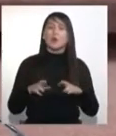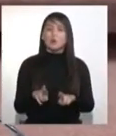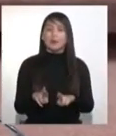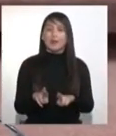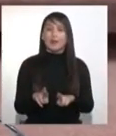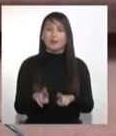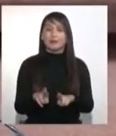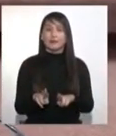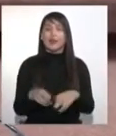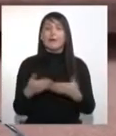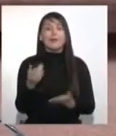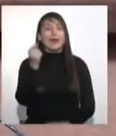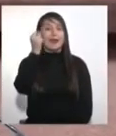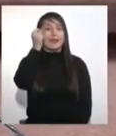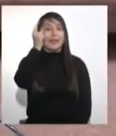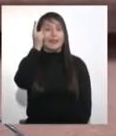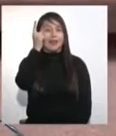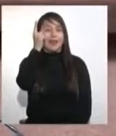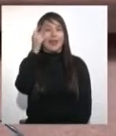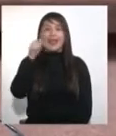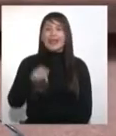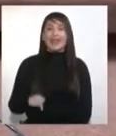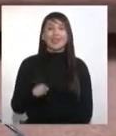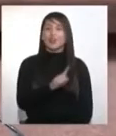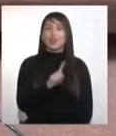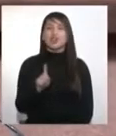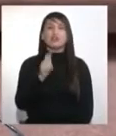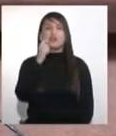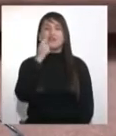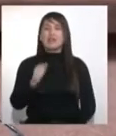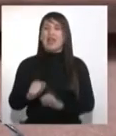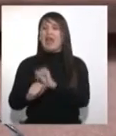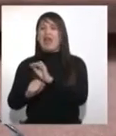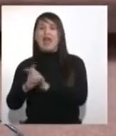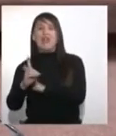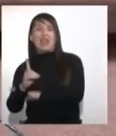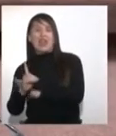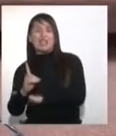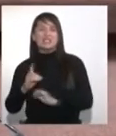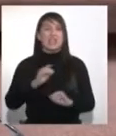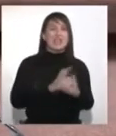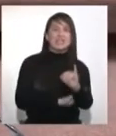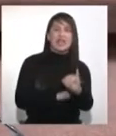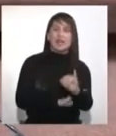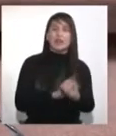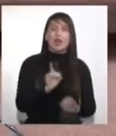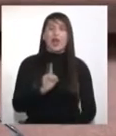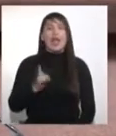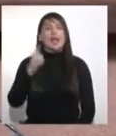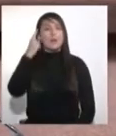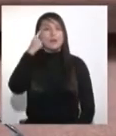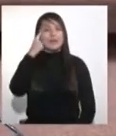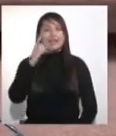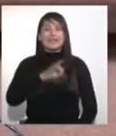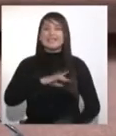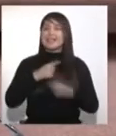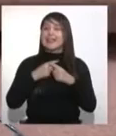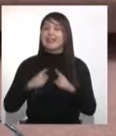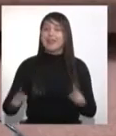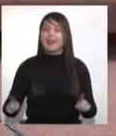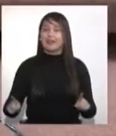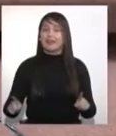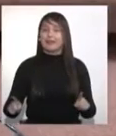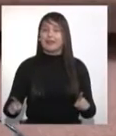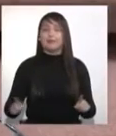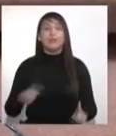Una oportunidad para entender que esto no es entre derechas e izquierdas, que esto es pensar Chile de otra manera.